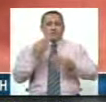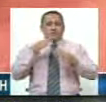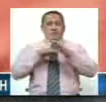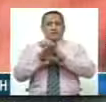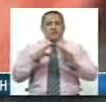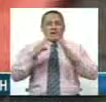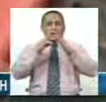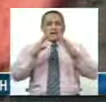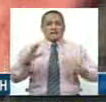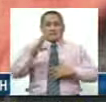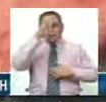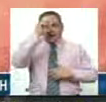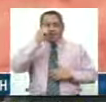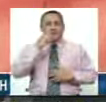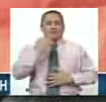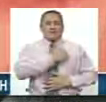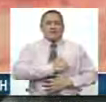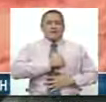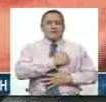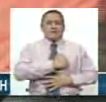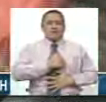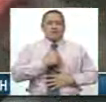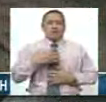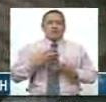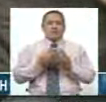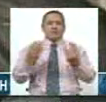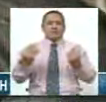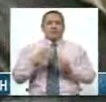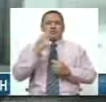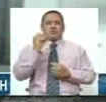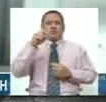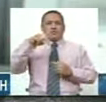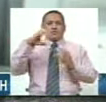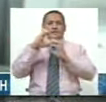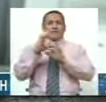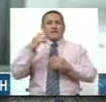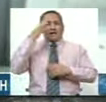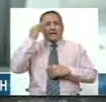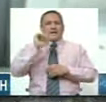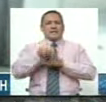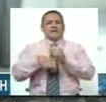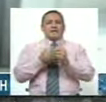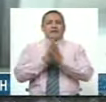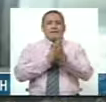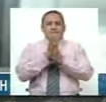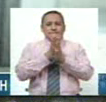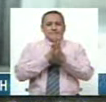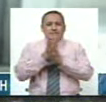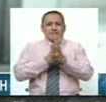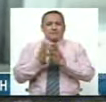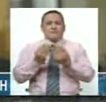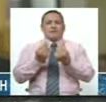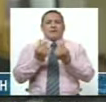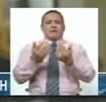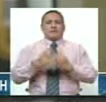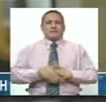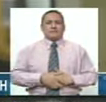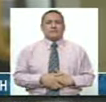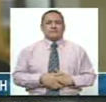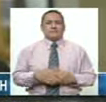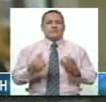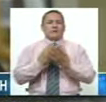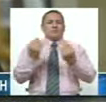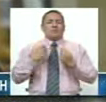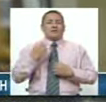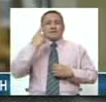del embajador del Japón, lamentó que las ONGs involucradas hayan pretendido lucrar con esta situación. Aquí hay que entender